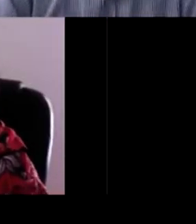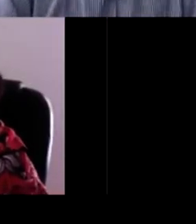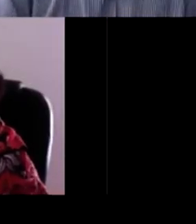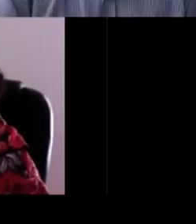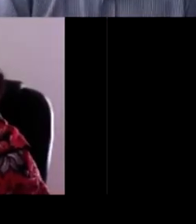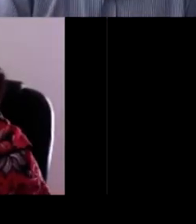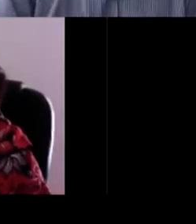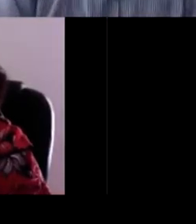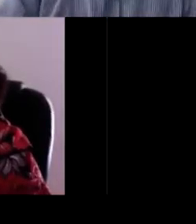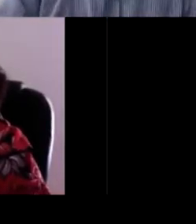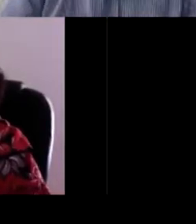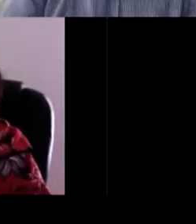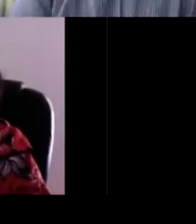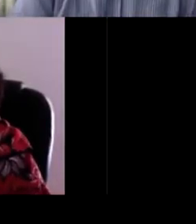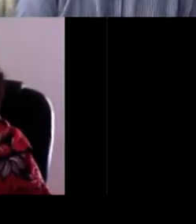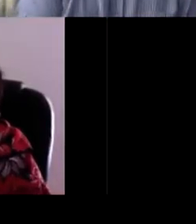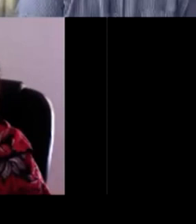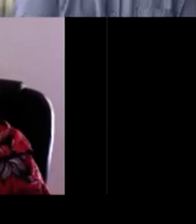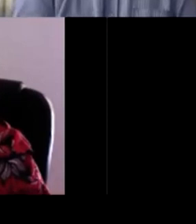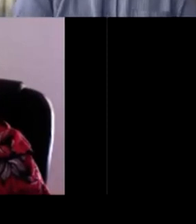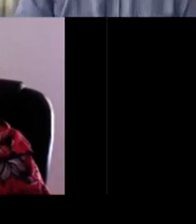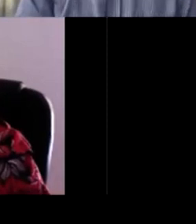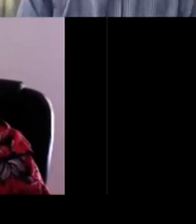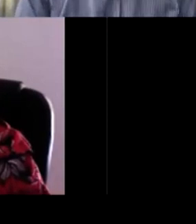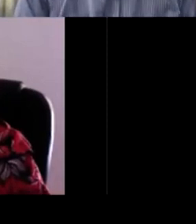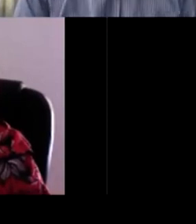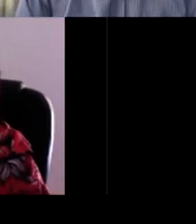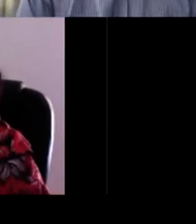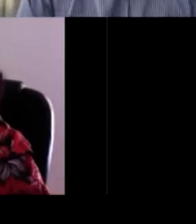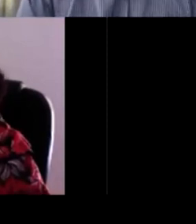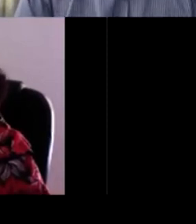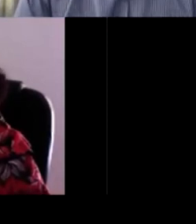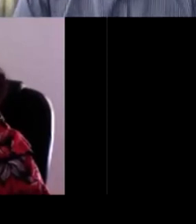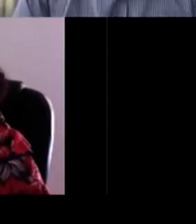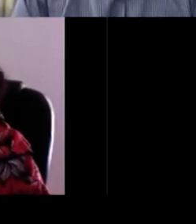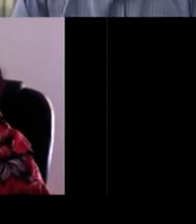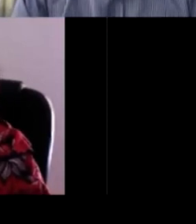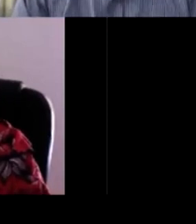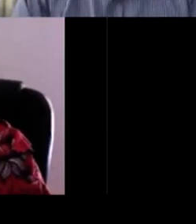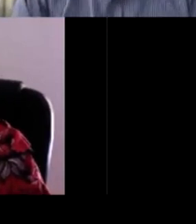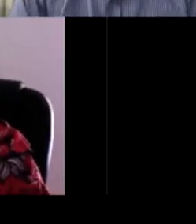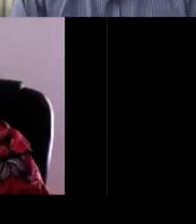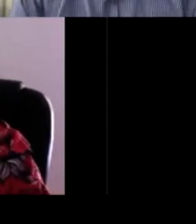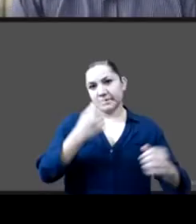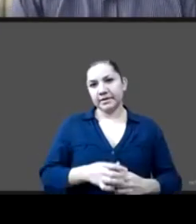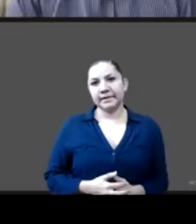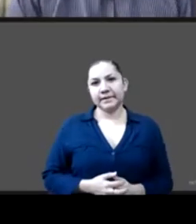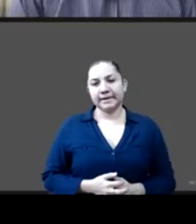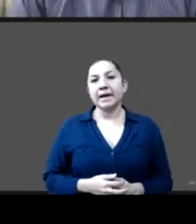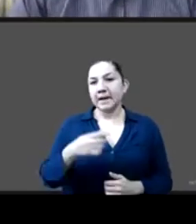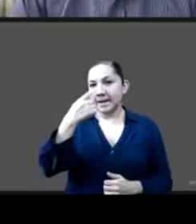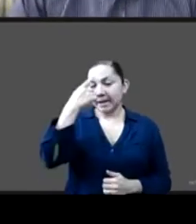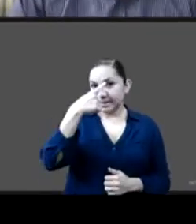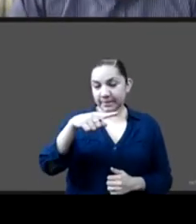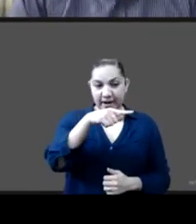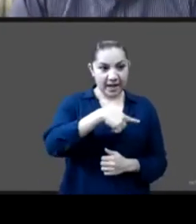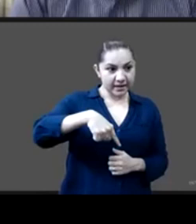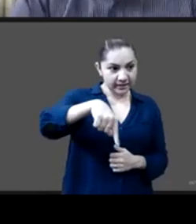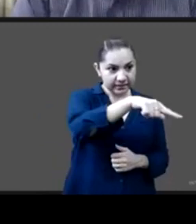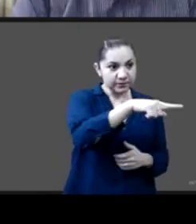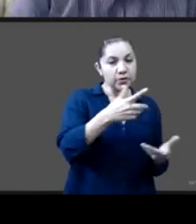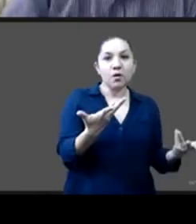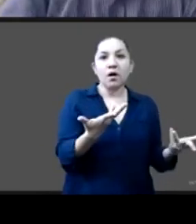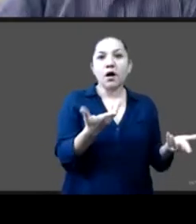podríamos tener una webinar para responder una por una, pero voy a tratar de resumir todo. ¿En dónde poder denunciar? Gracias.